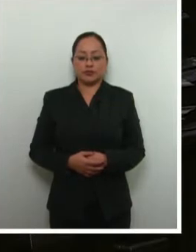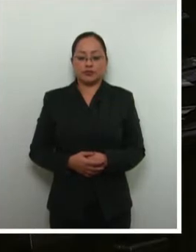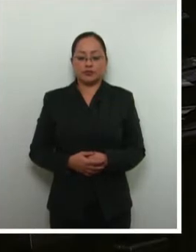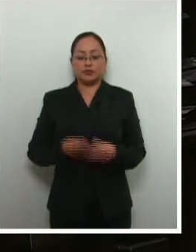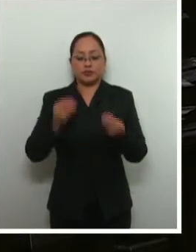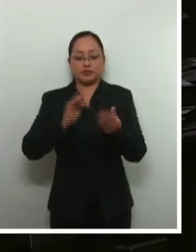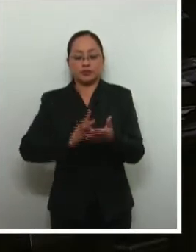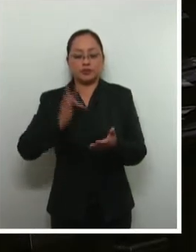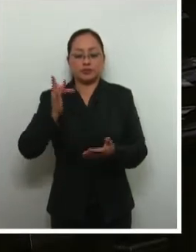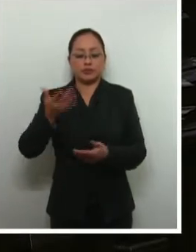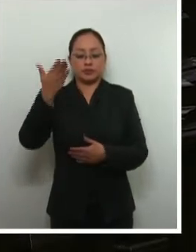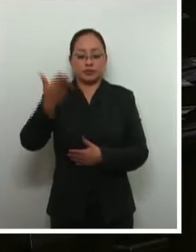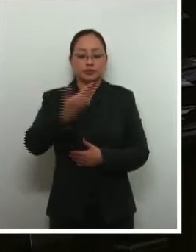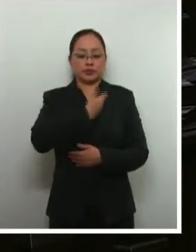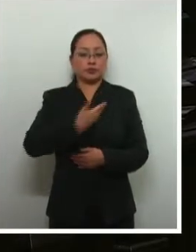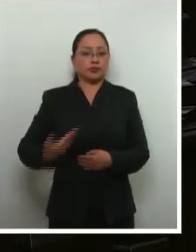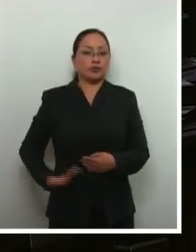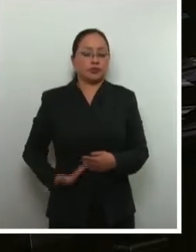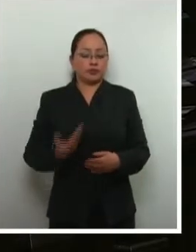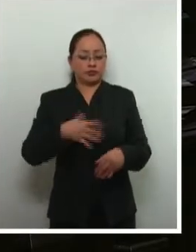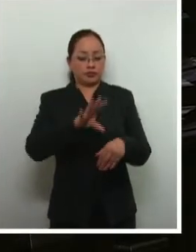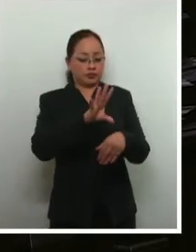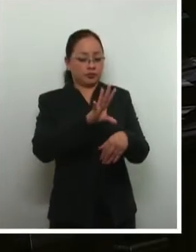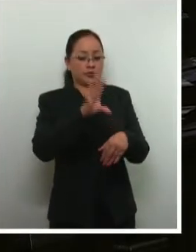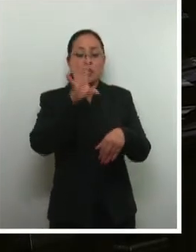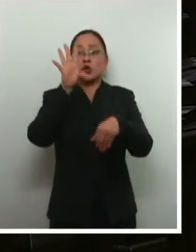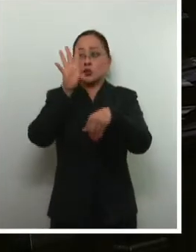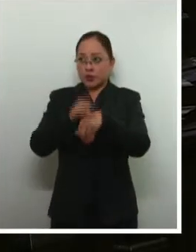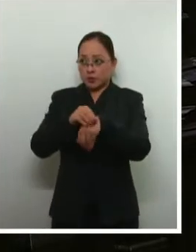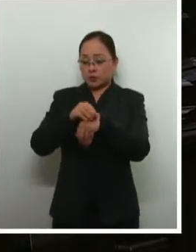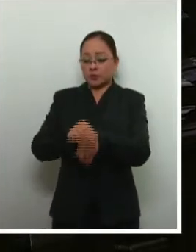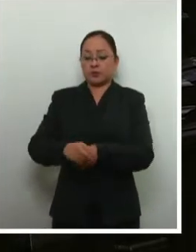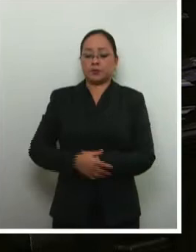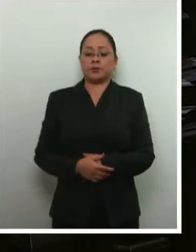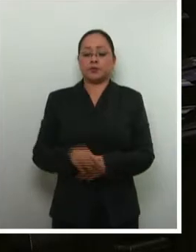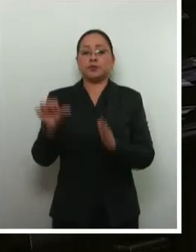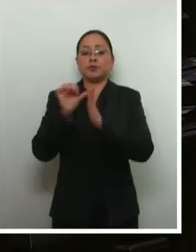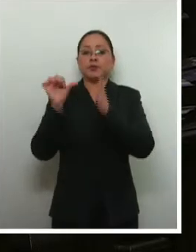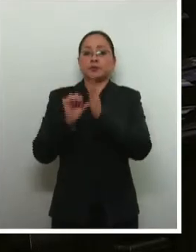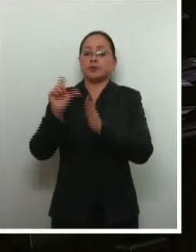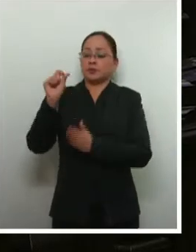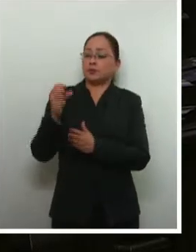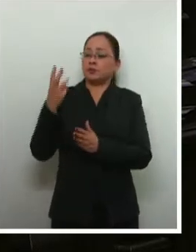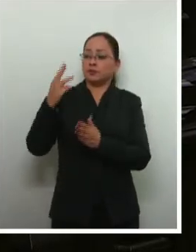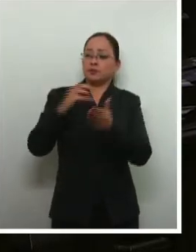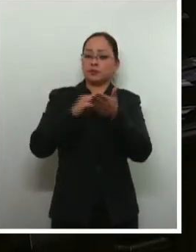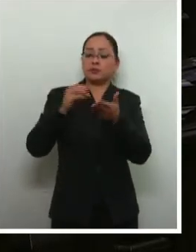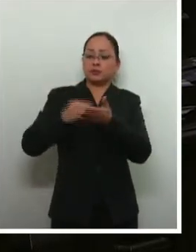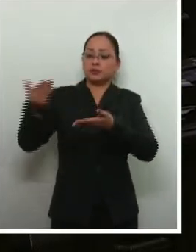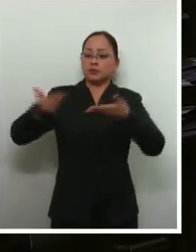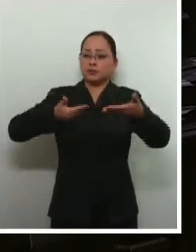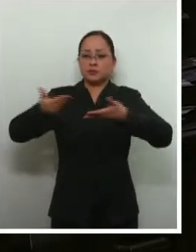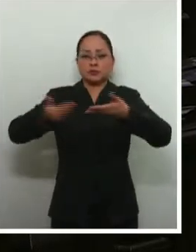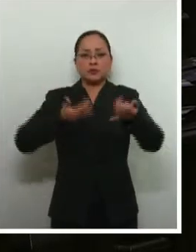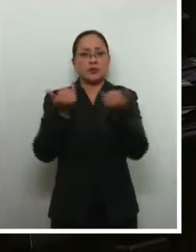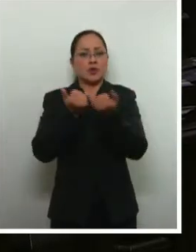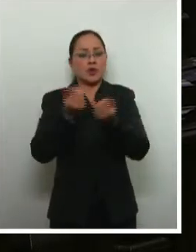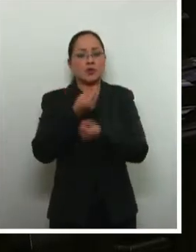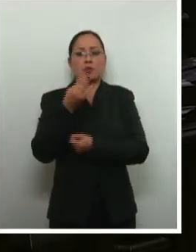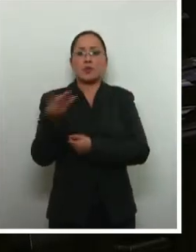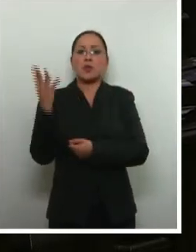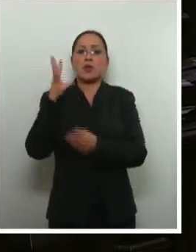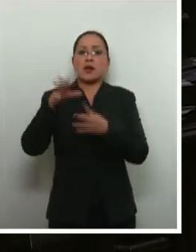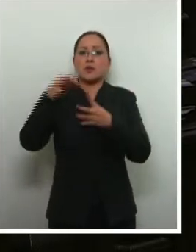Muchas gracias, presidente. Con su permiso, al artículo 23 se recibieron también